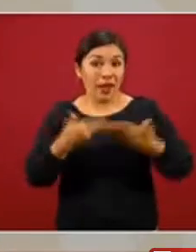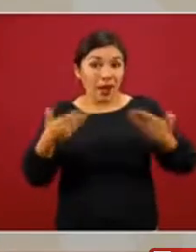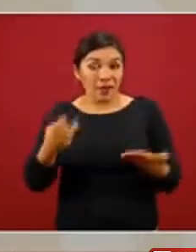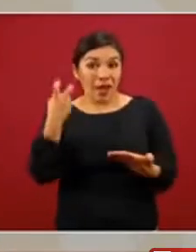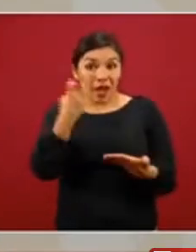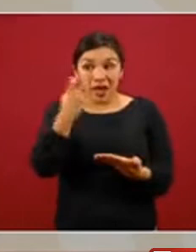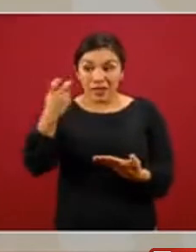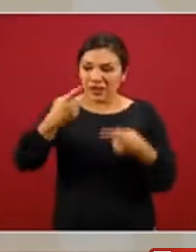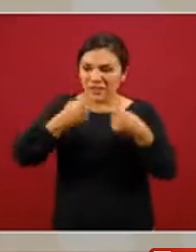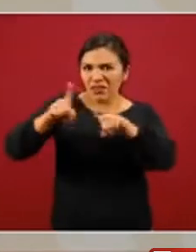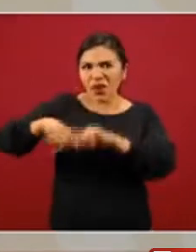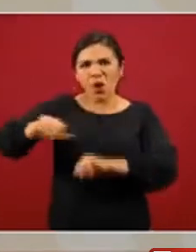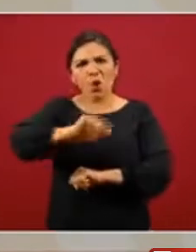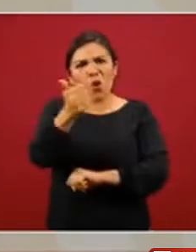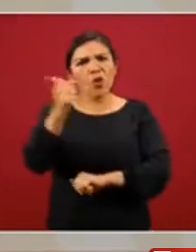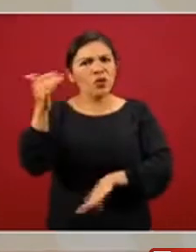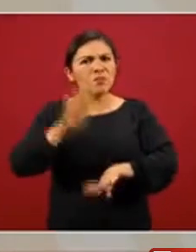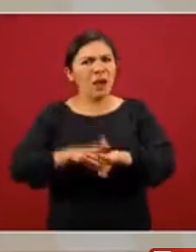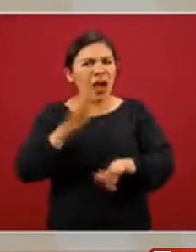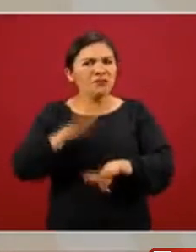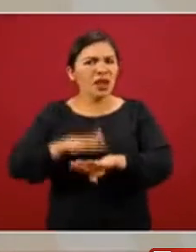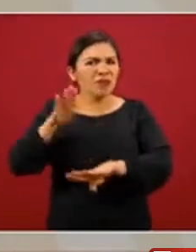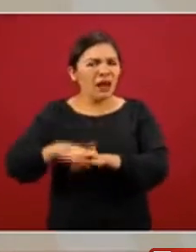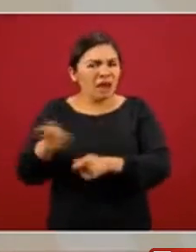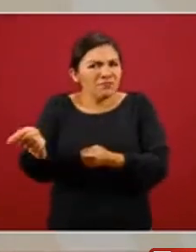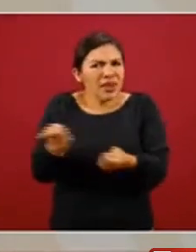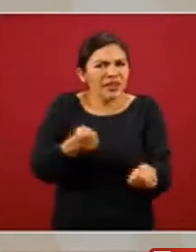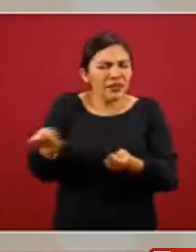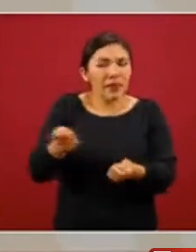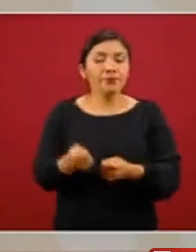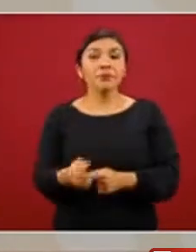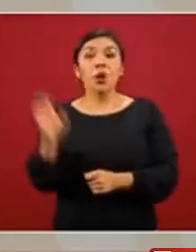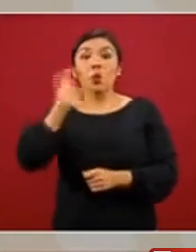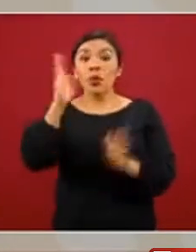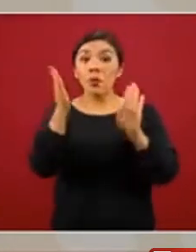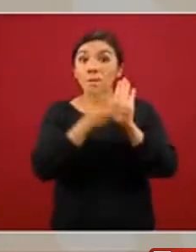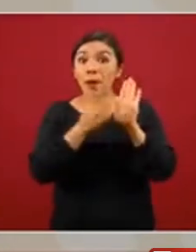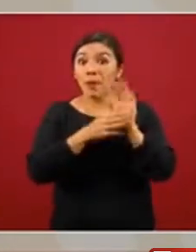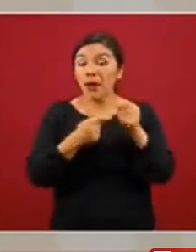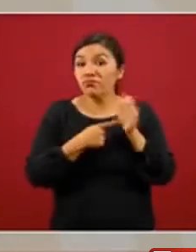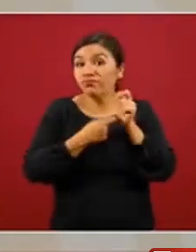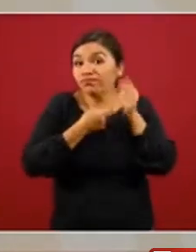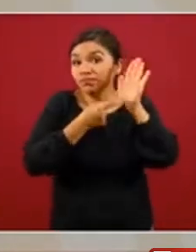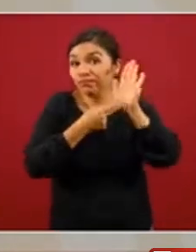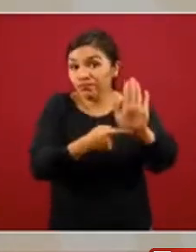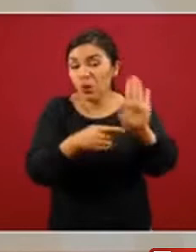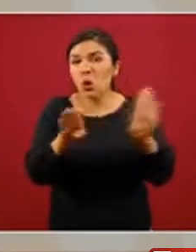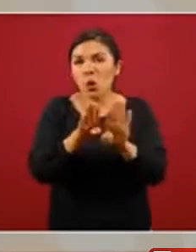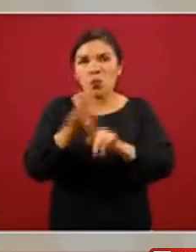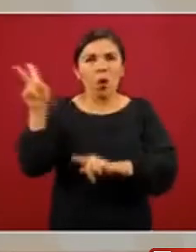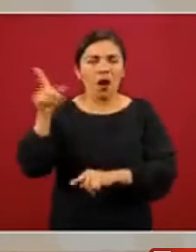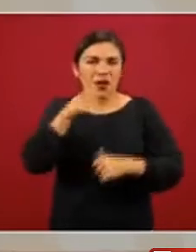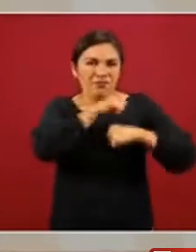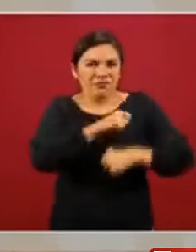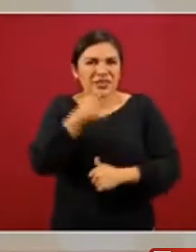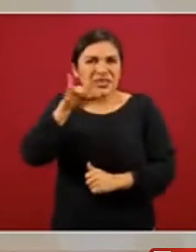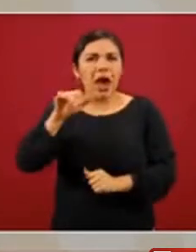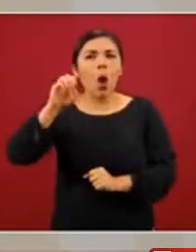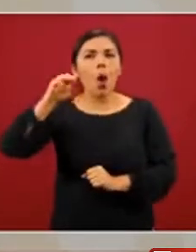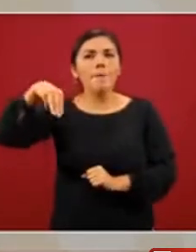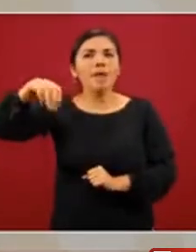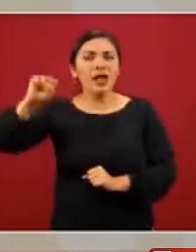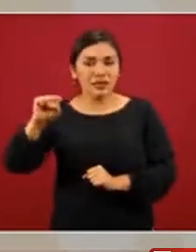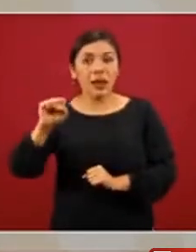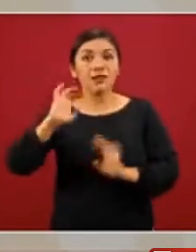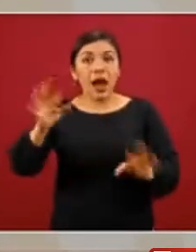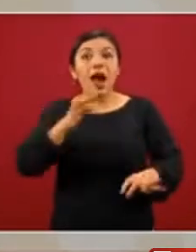otras medidas que tan pronto se publica un documento técnico como esta guía de la OMS y se